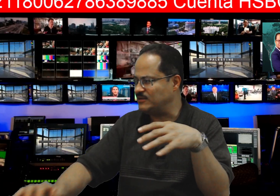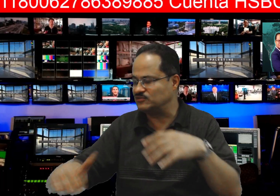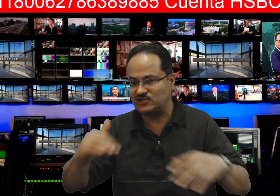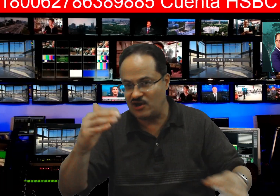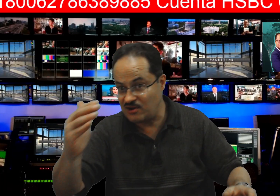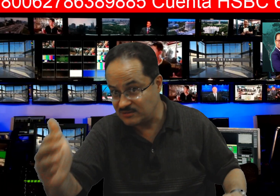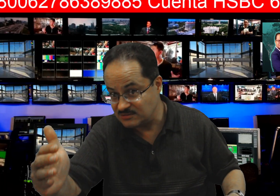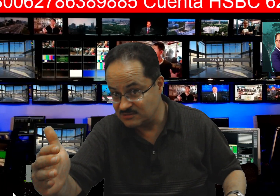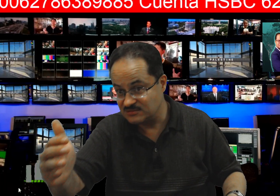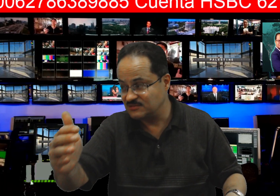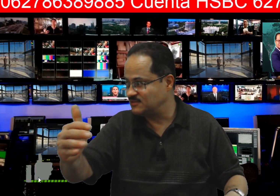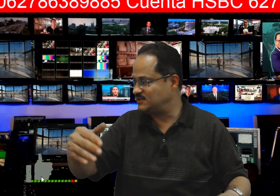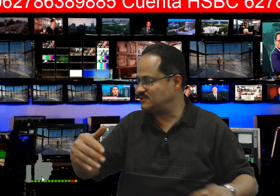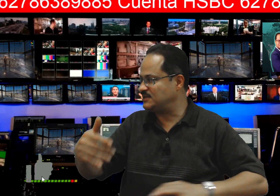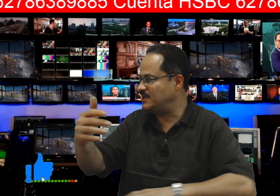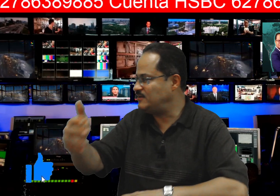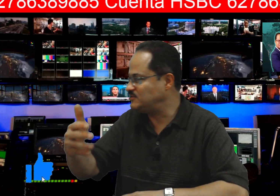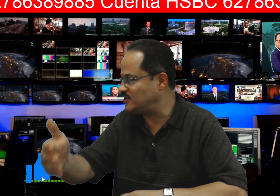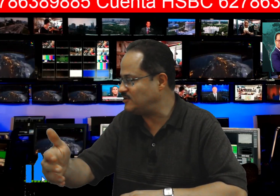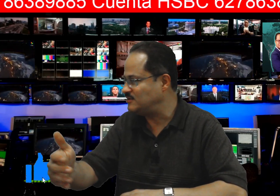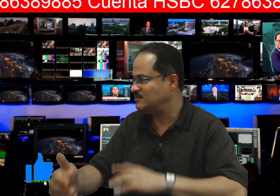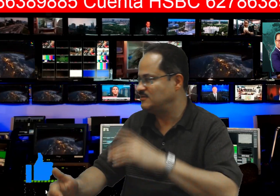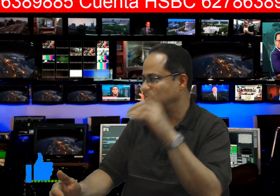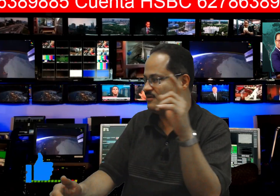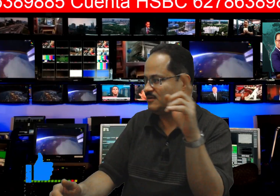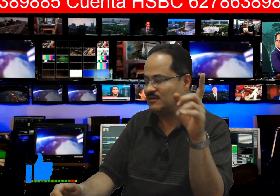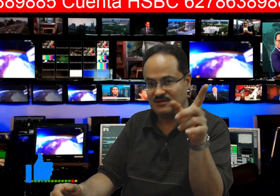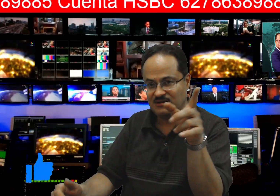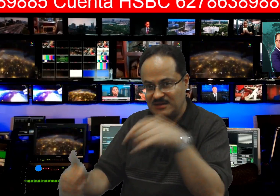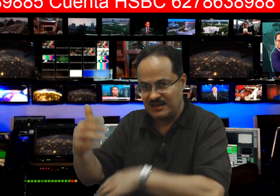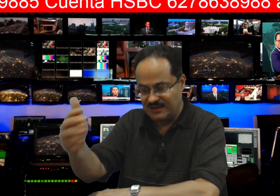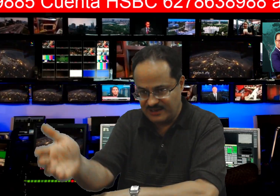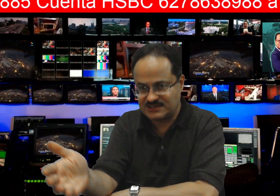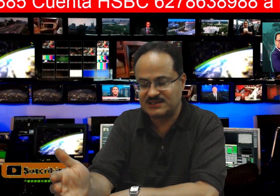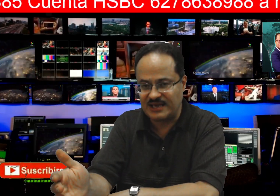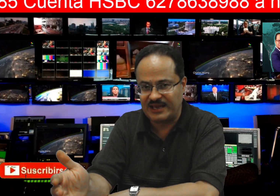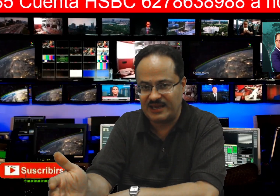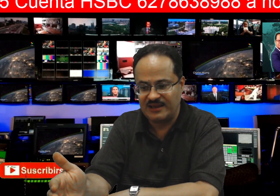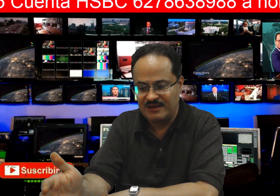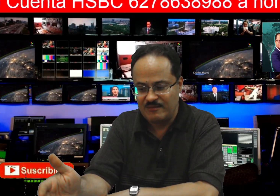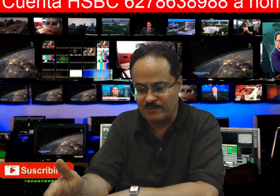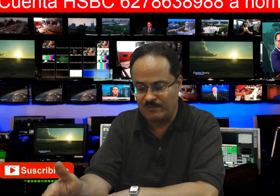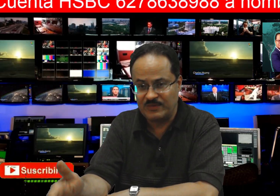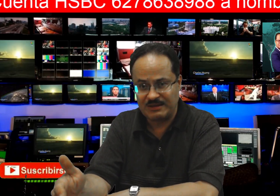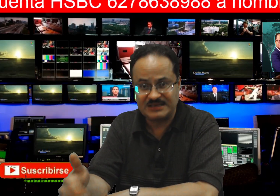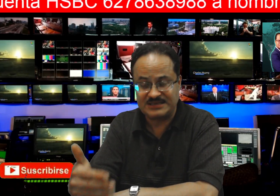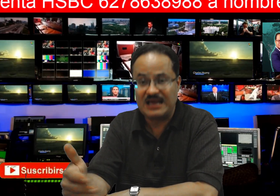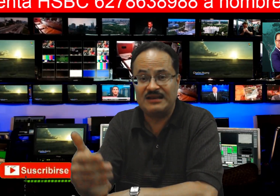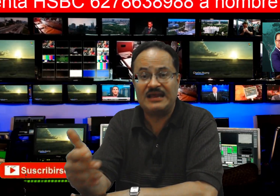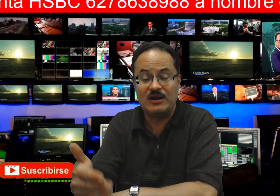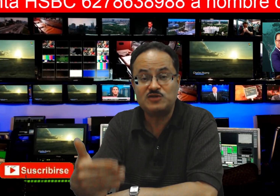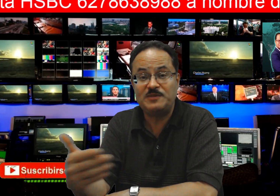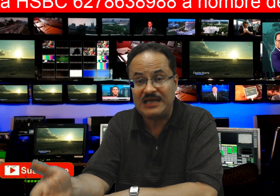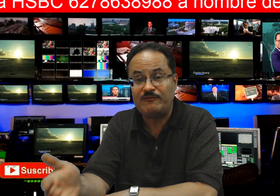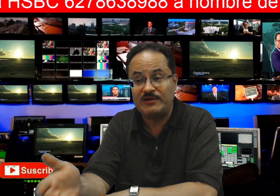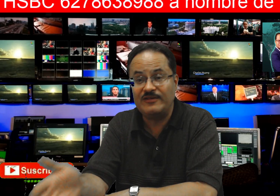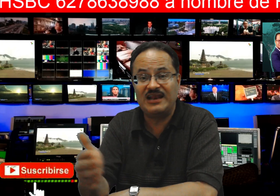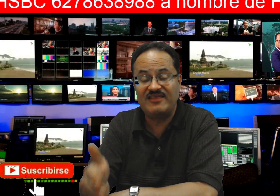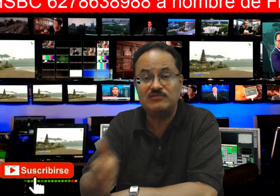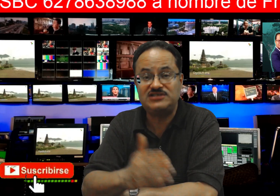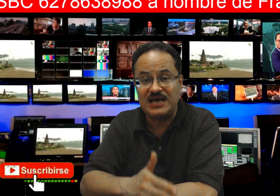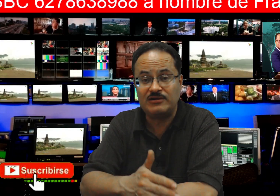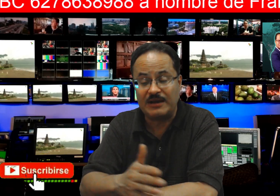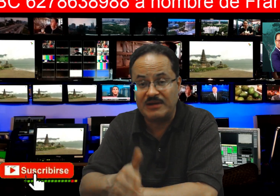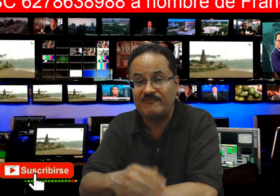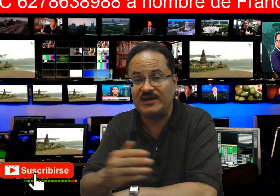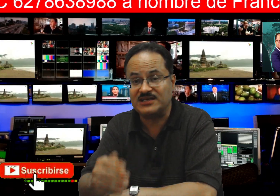se denunció se denunció este que se en el hospital fue donde le